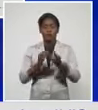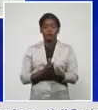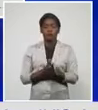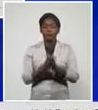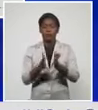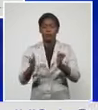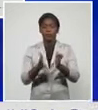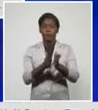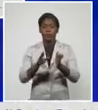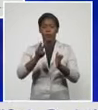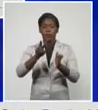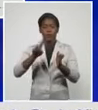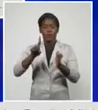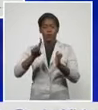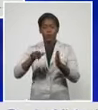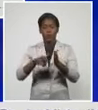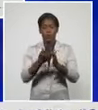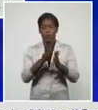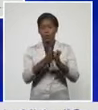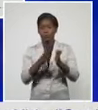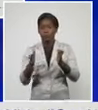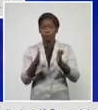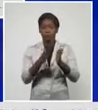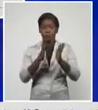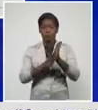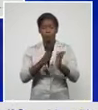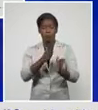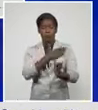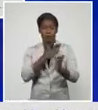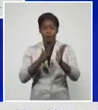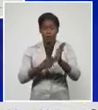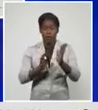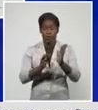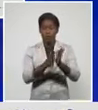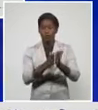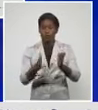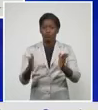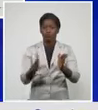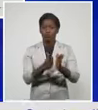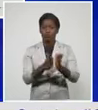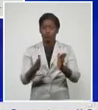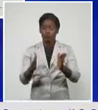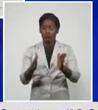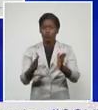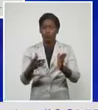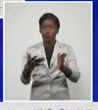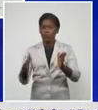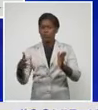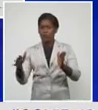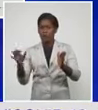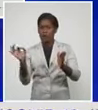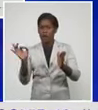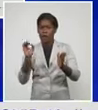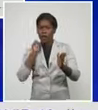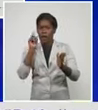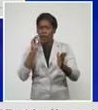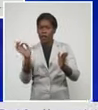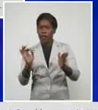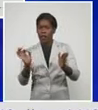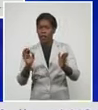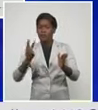del mes de marzo, faltándonos todavía 10 días, este mes es de